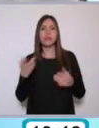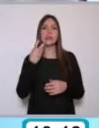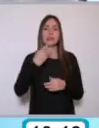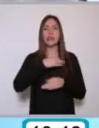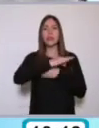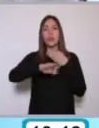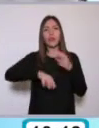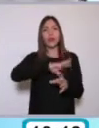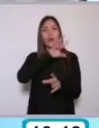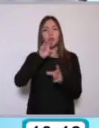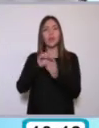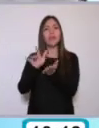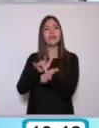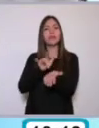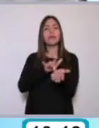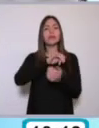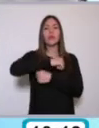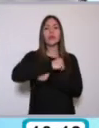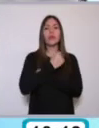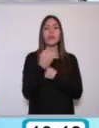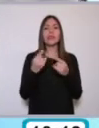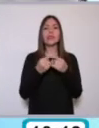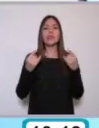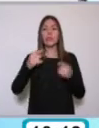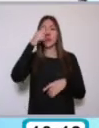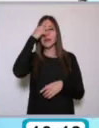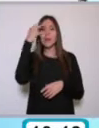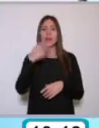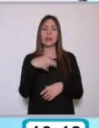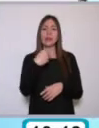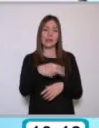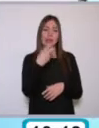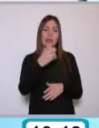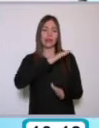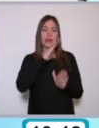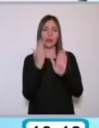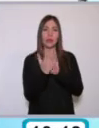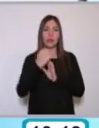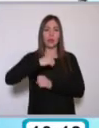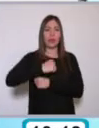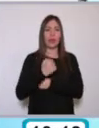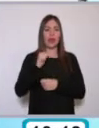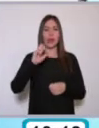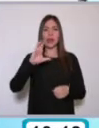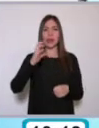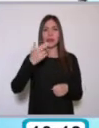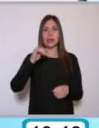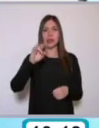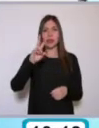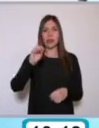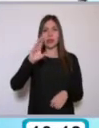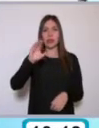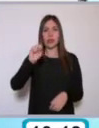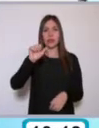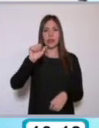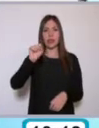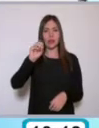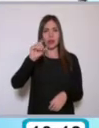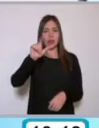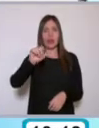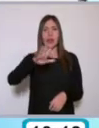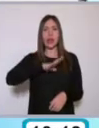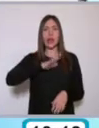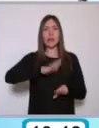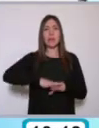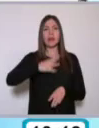por ese trabajo de todos los periodistas de aquella época. Y este archivo se llama Archivo Casasola, pero reúne el material de más de 400 fotógrafos de prensa de